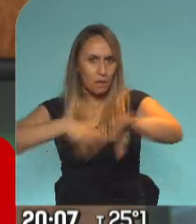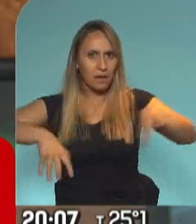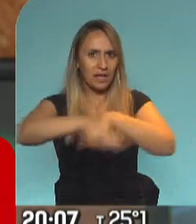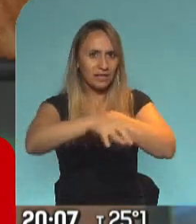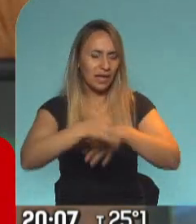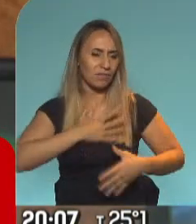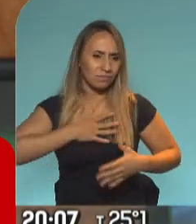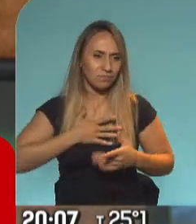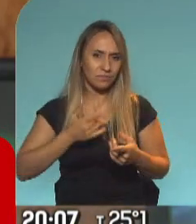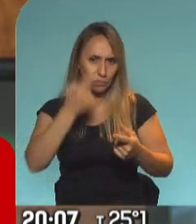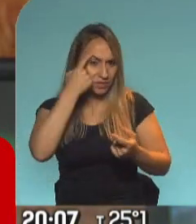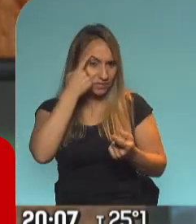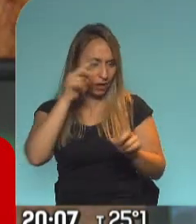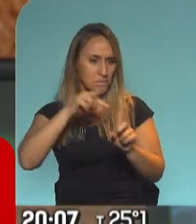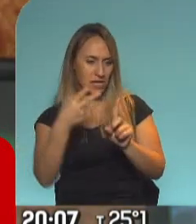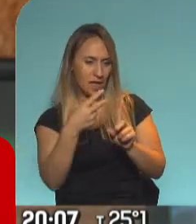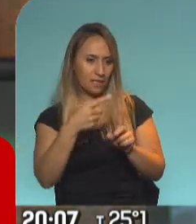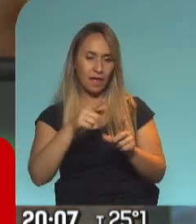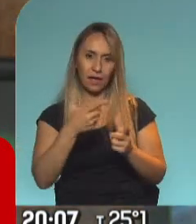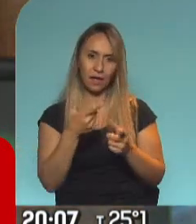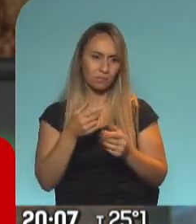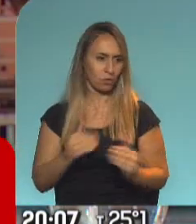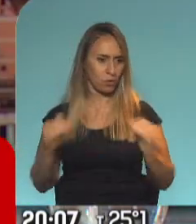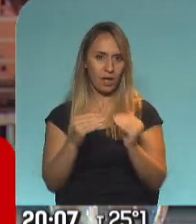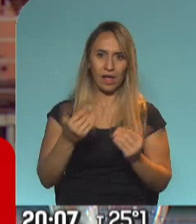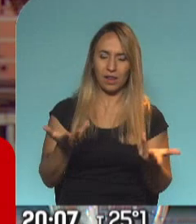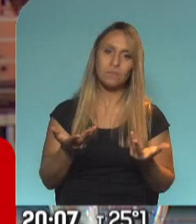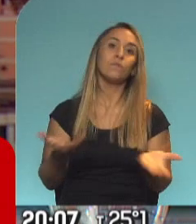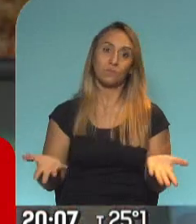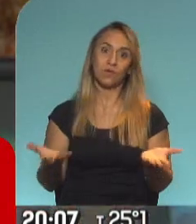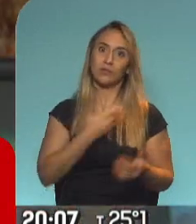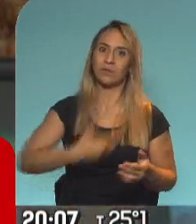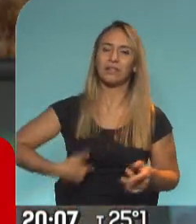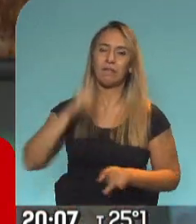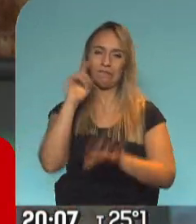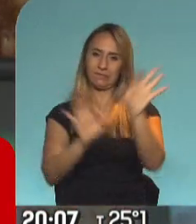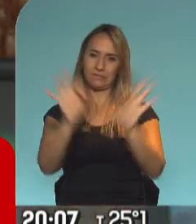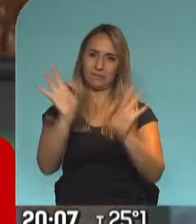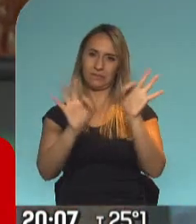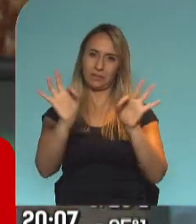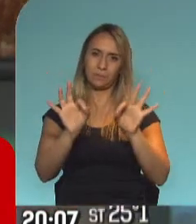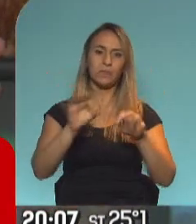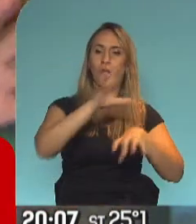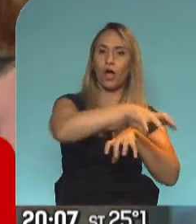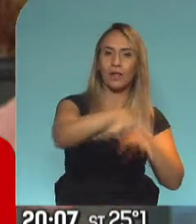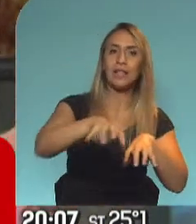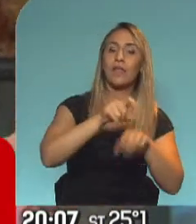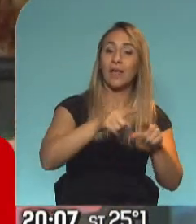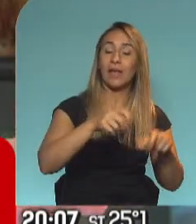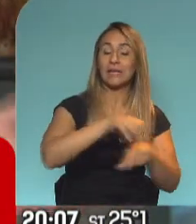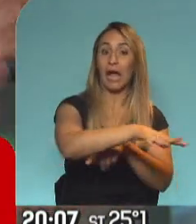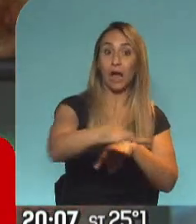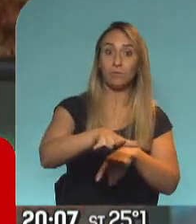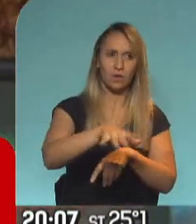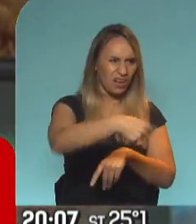modo general como lo tiene que hacer el presidente. Entonces él relaciona estas dos situaciones, la situación de las distintas organizaciones del campo llamando